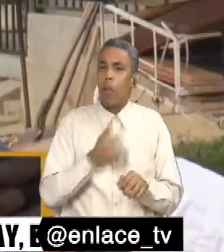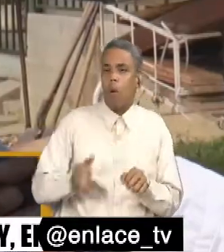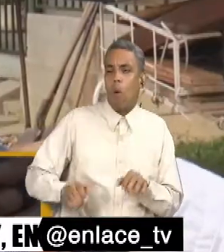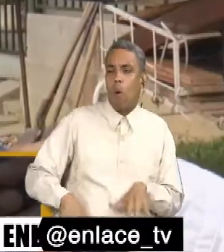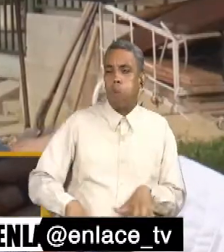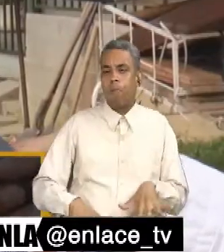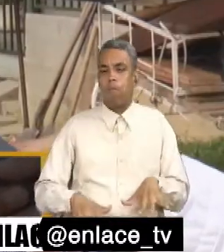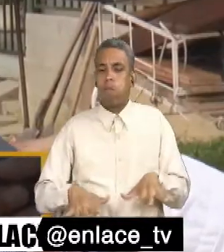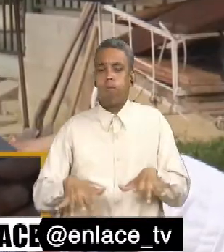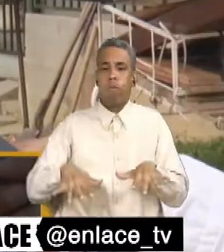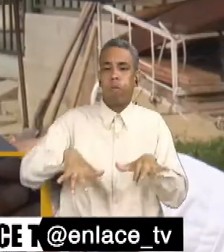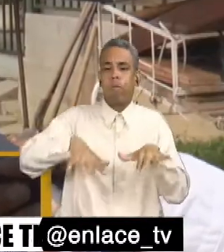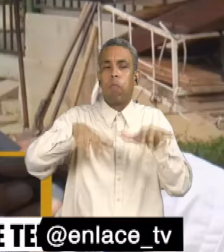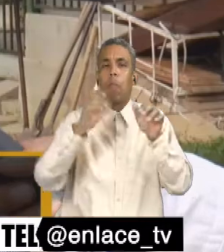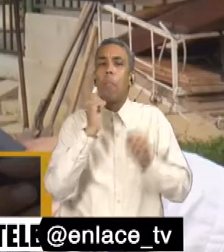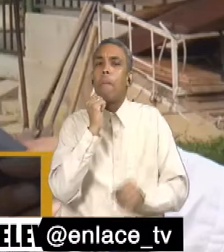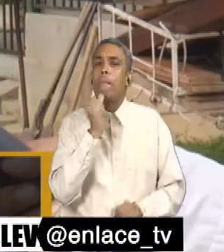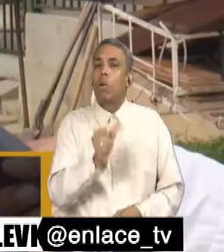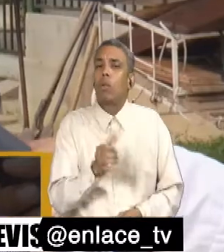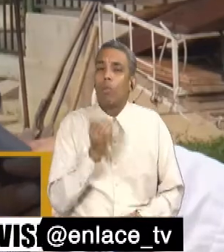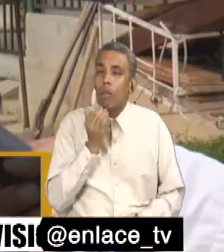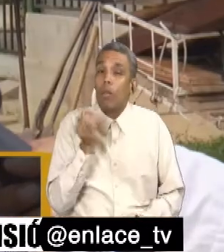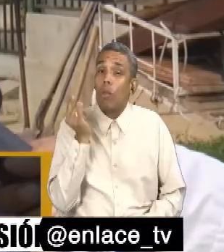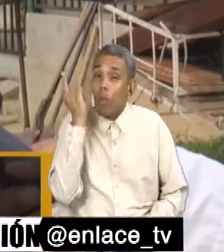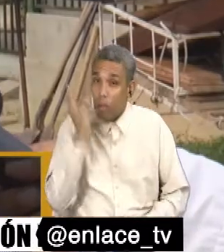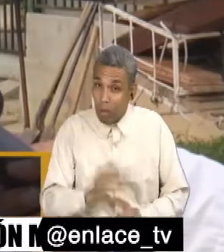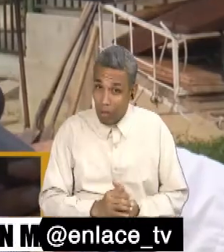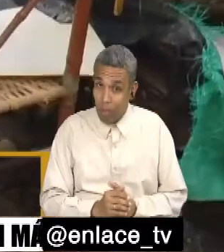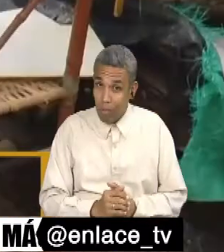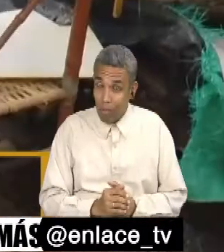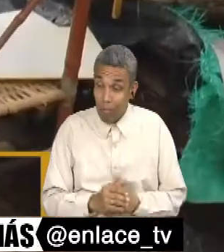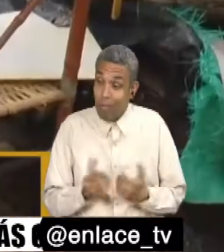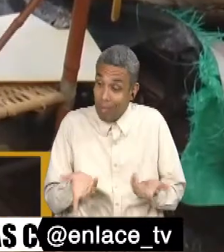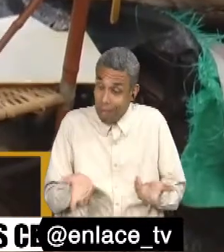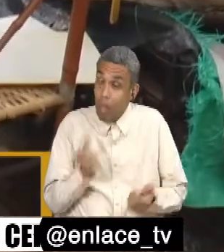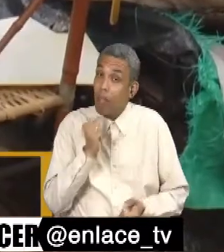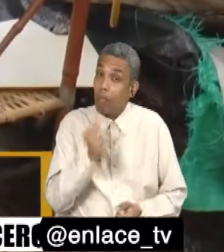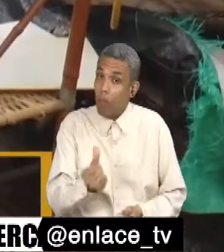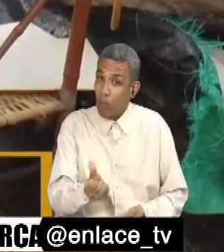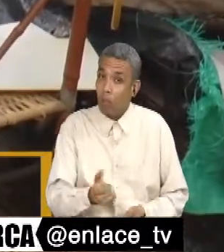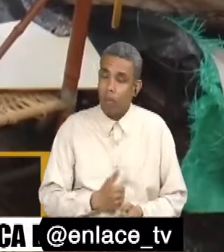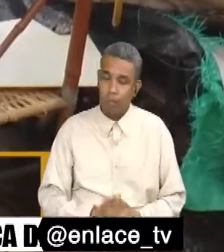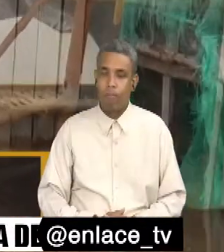río suba, suba de nivel y entonces ahí es más preocupante?